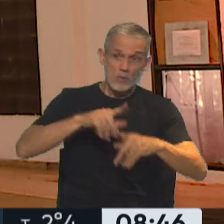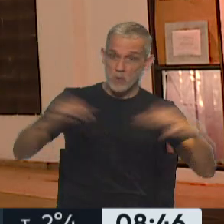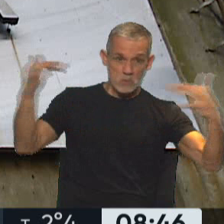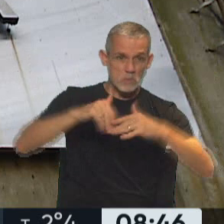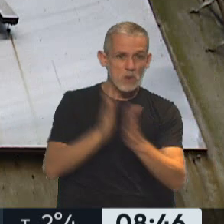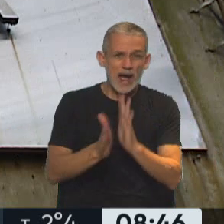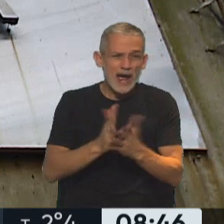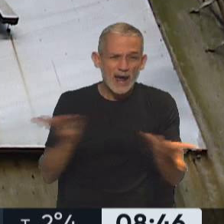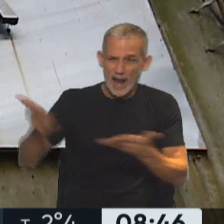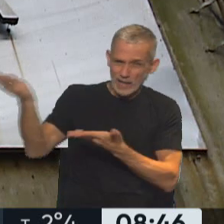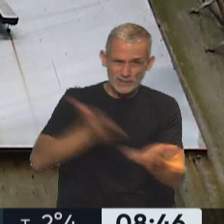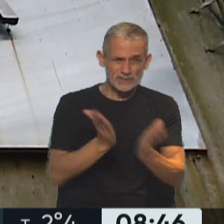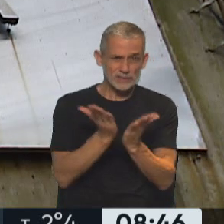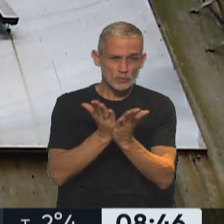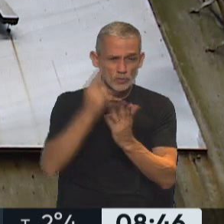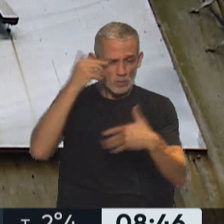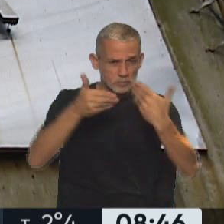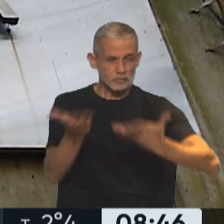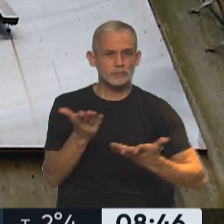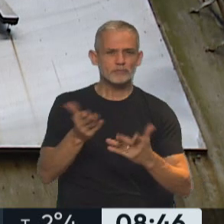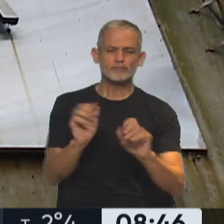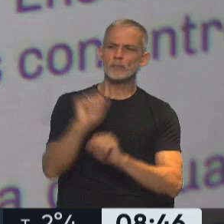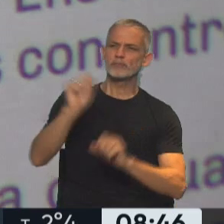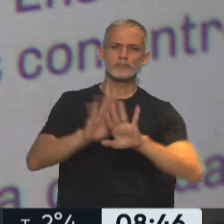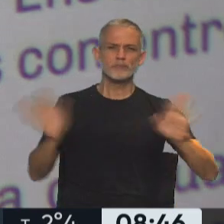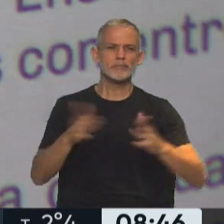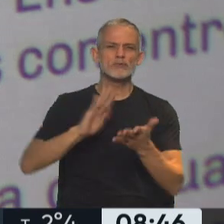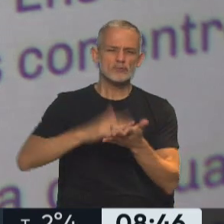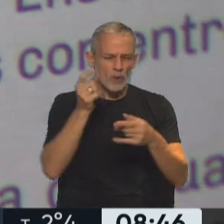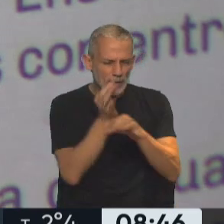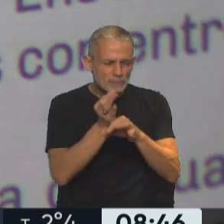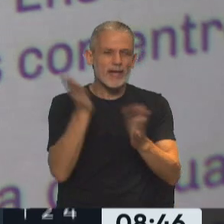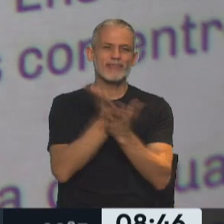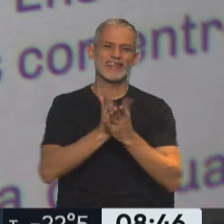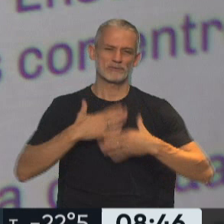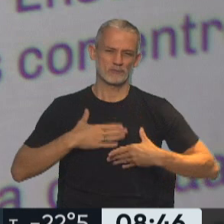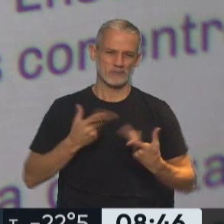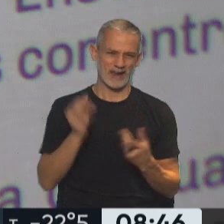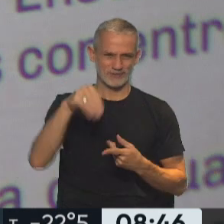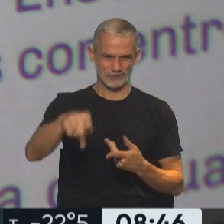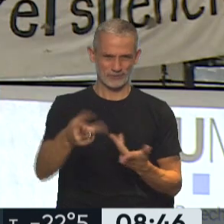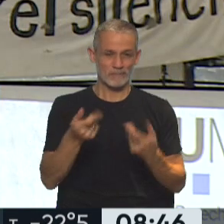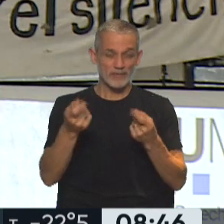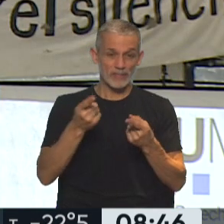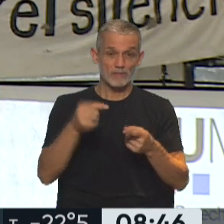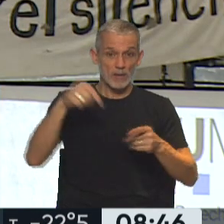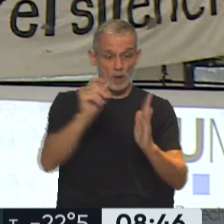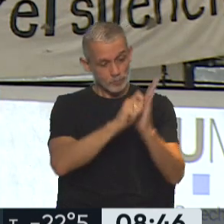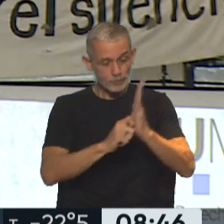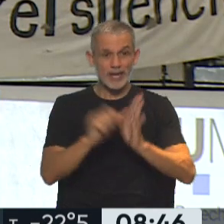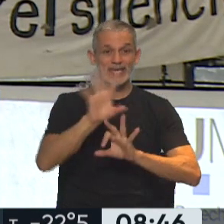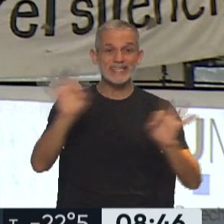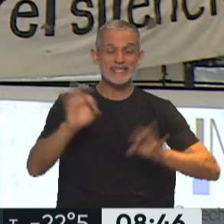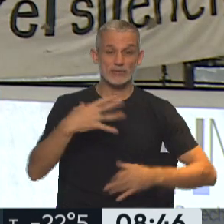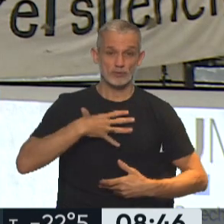y que también salgan con una perspectiva en derechos humanos. Hoy en la actualidad tenemos ya 500 estudiantes que están